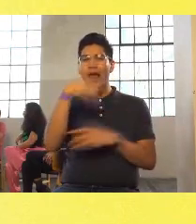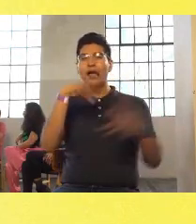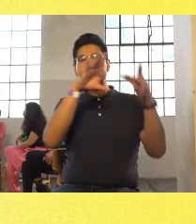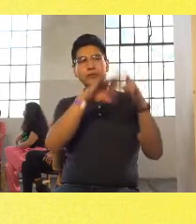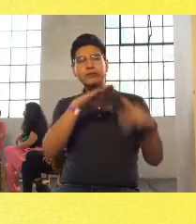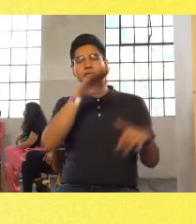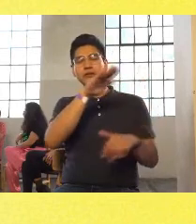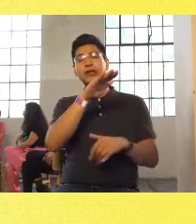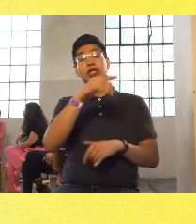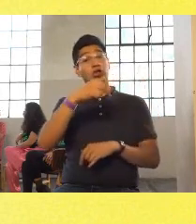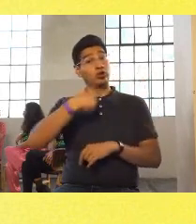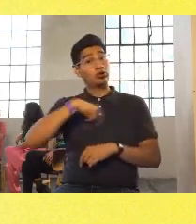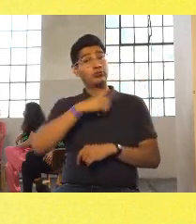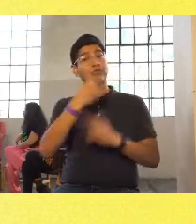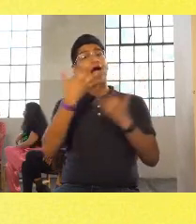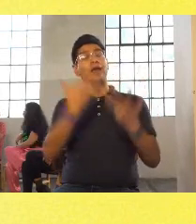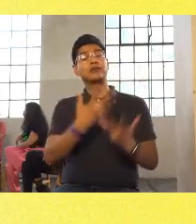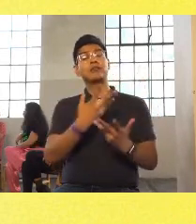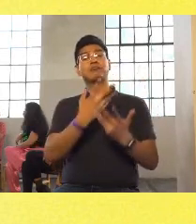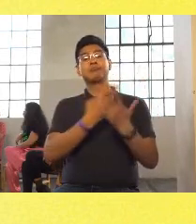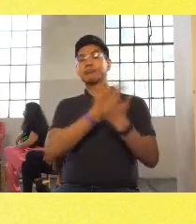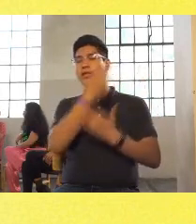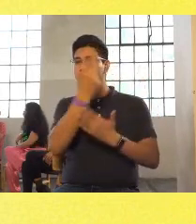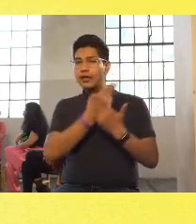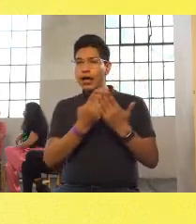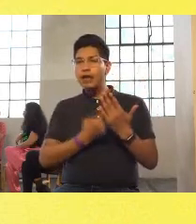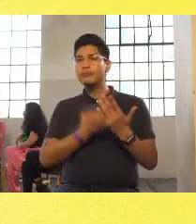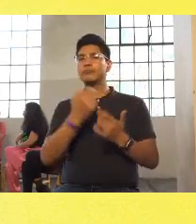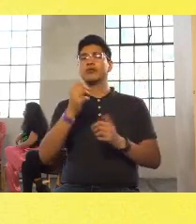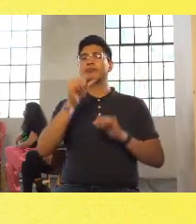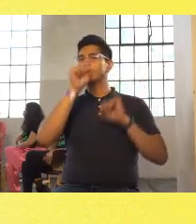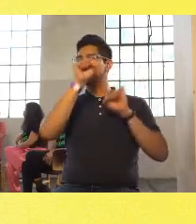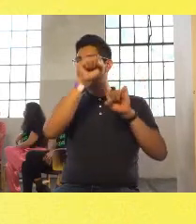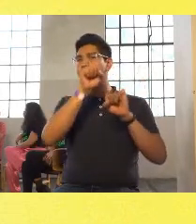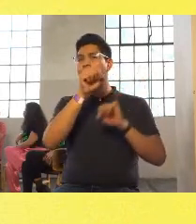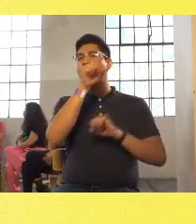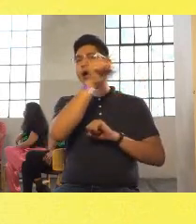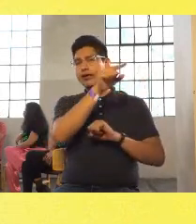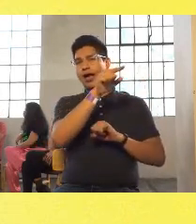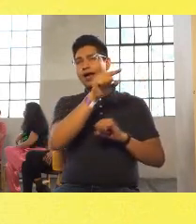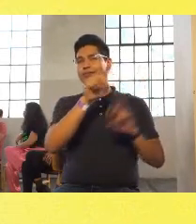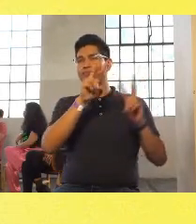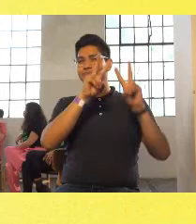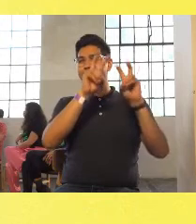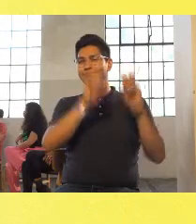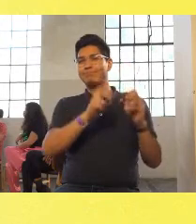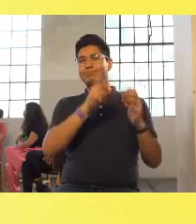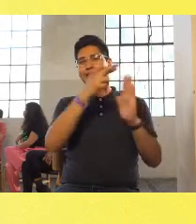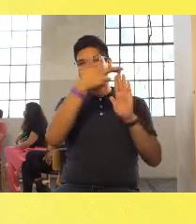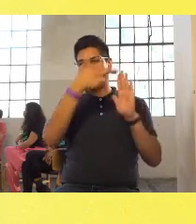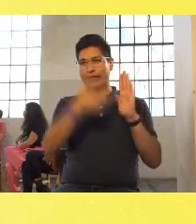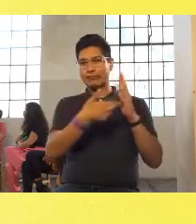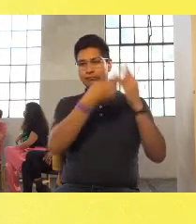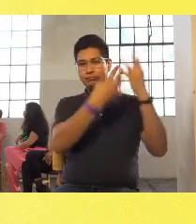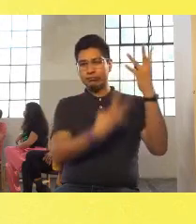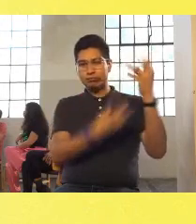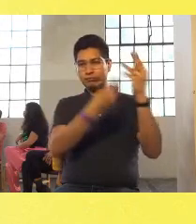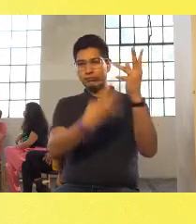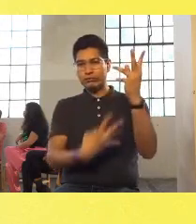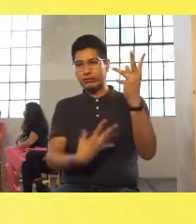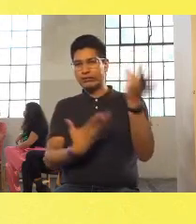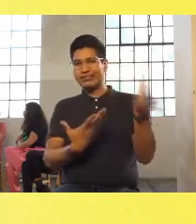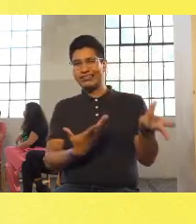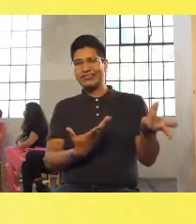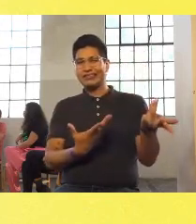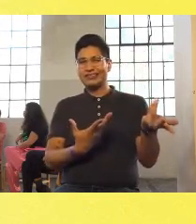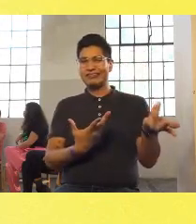sido realmente difícil, o sea, porque tienen unas categorías súper cerradas de qué es lo que puede hacer o no una asociación civil en México. Y entonces yo creo